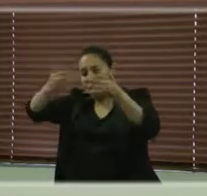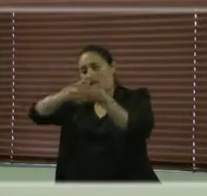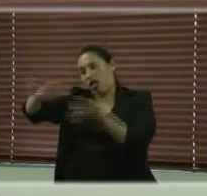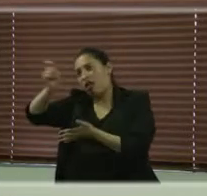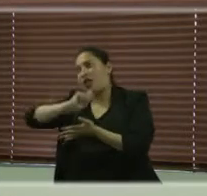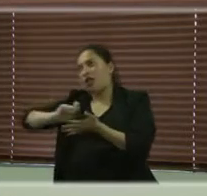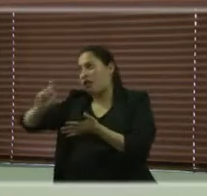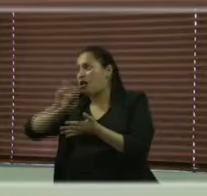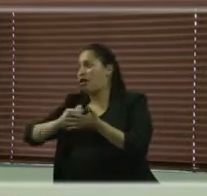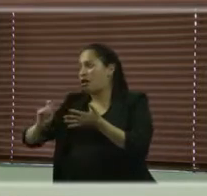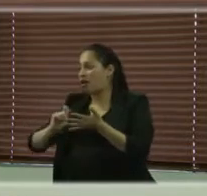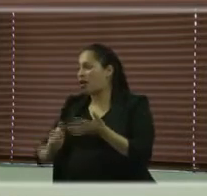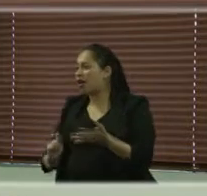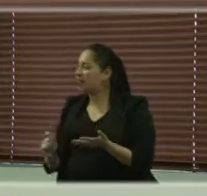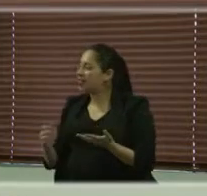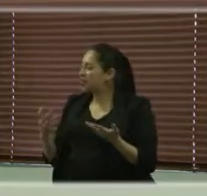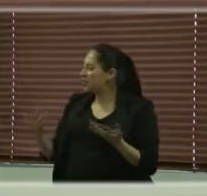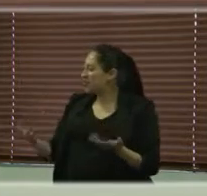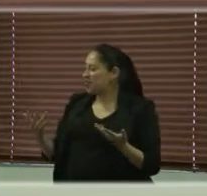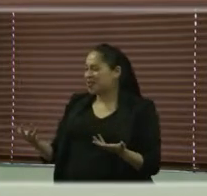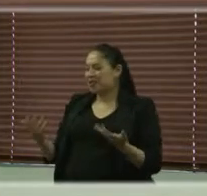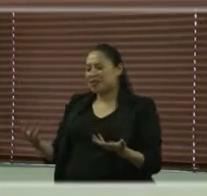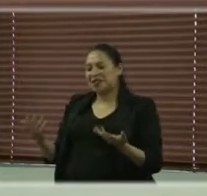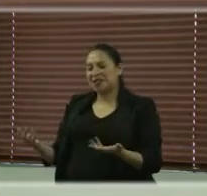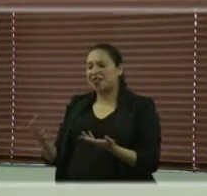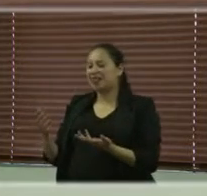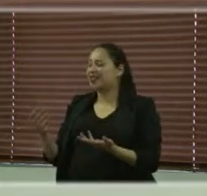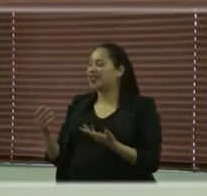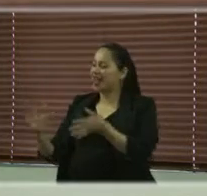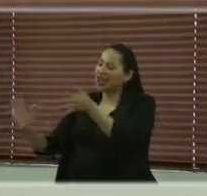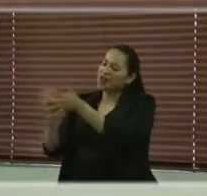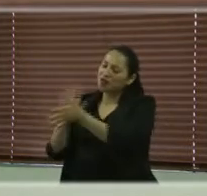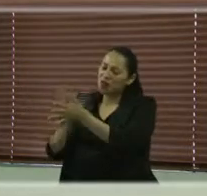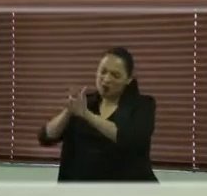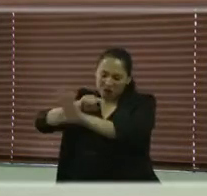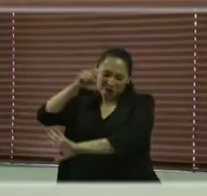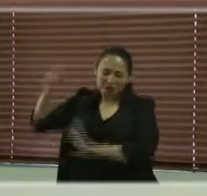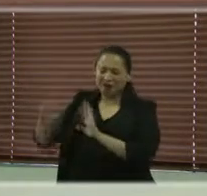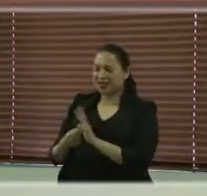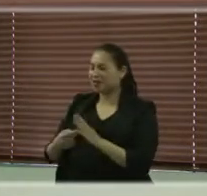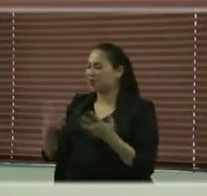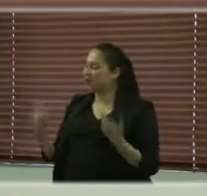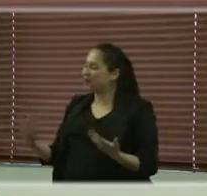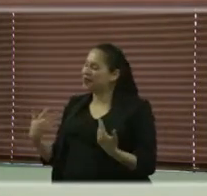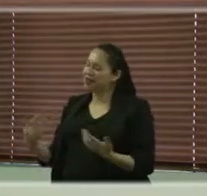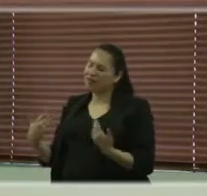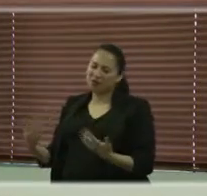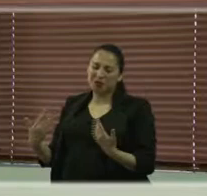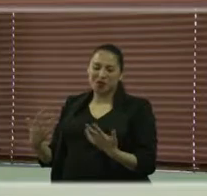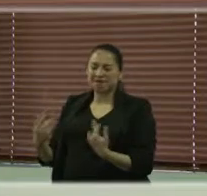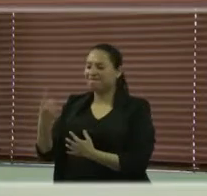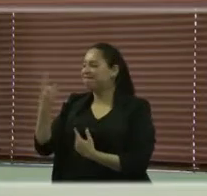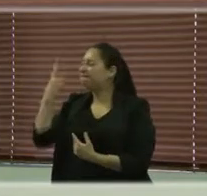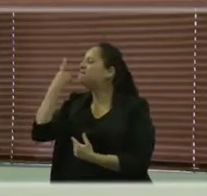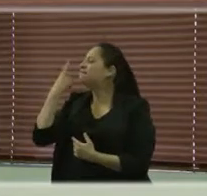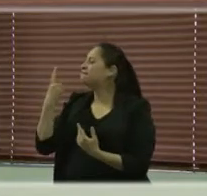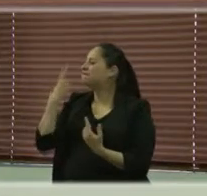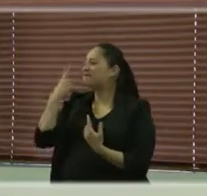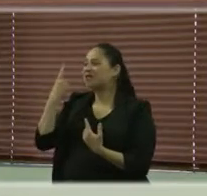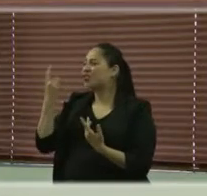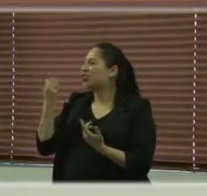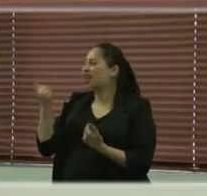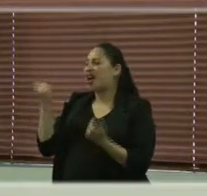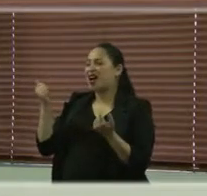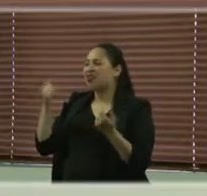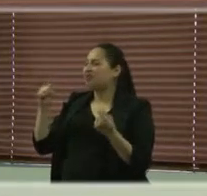y solemos verlo a veces no que por querer hacer el uniforme lo más completo posible se